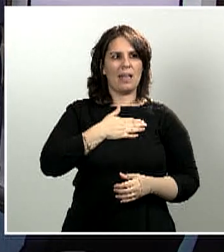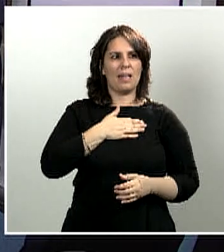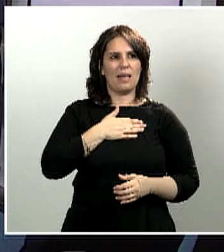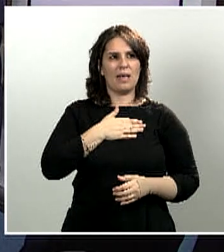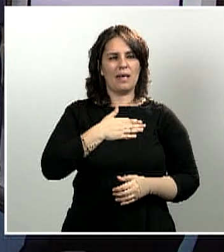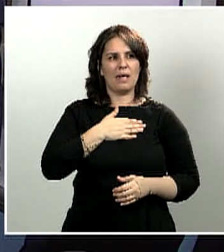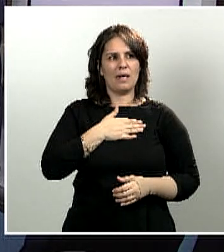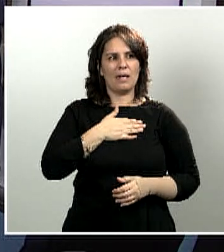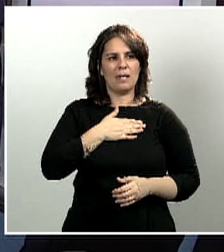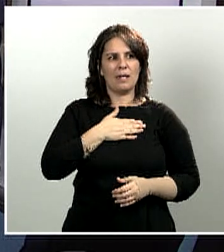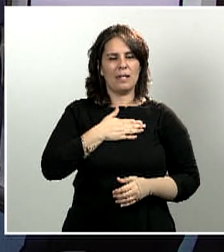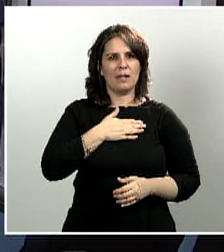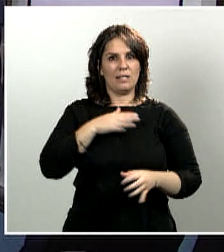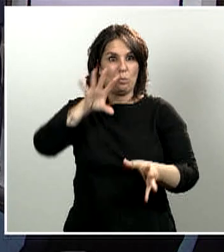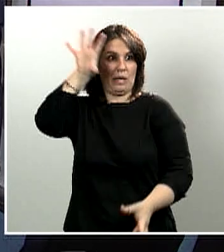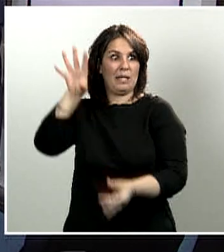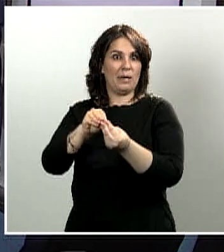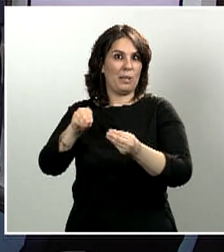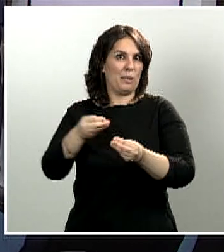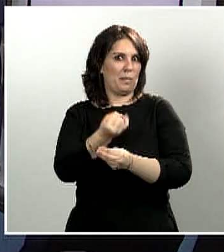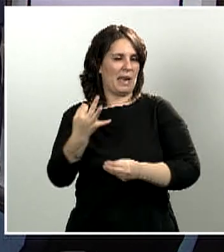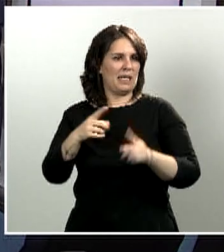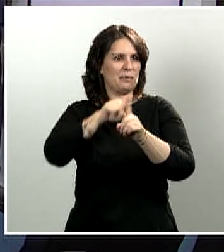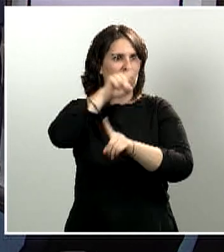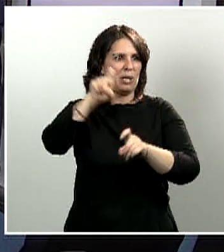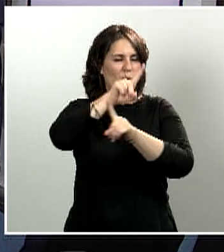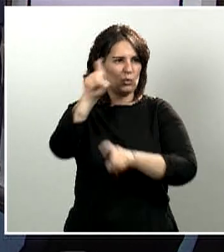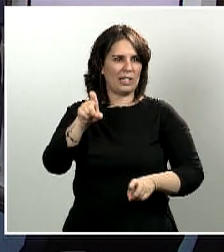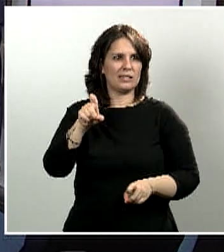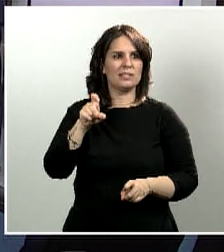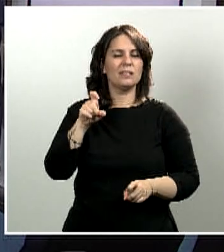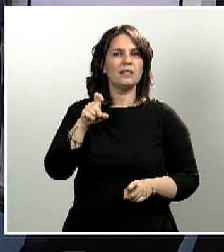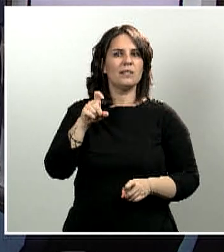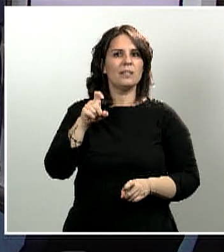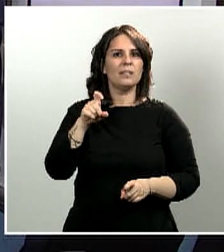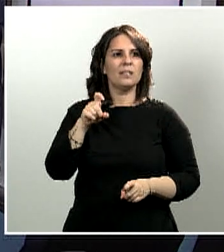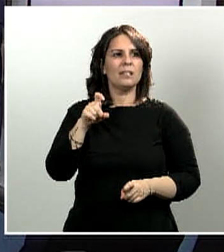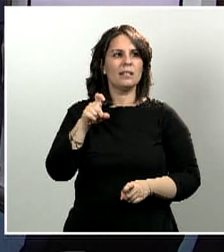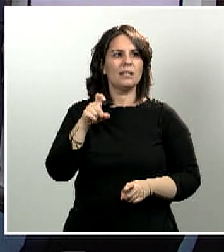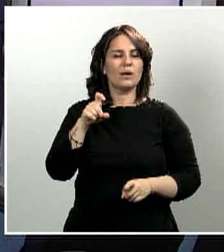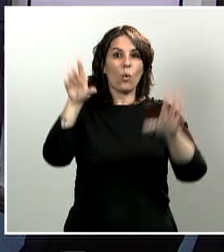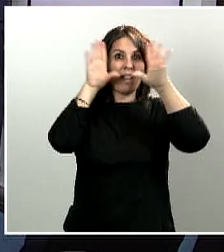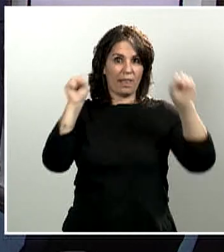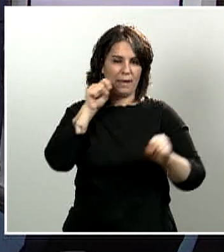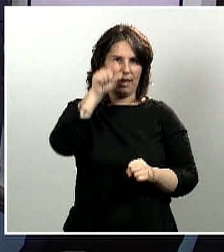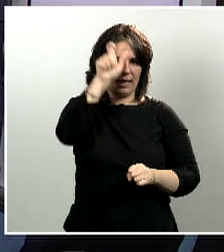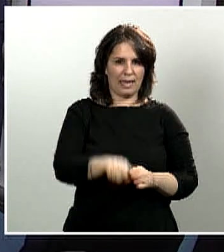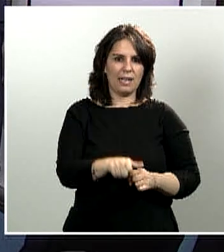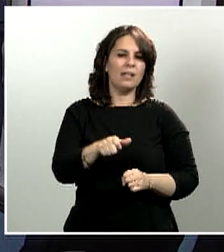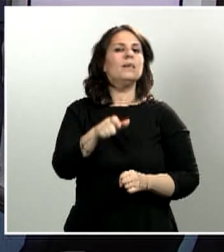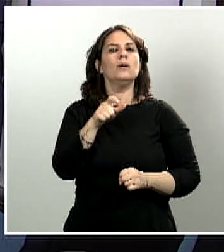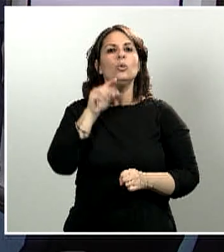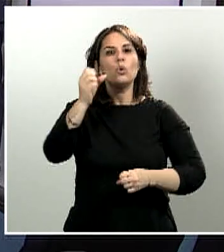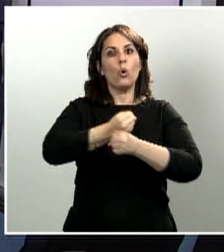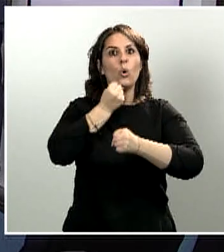Agrupo varias. El Mundo le pregunta, general, la instrucción de la Guardia Civil son literalmente sus palabras del